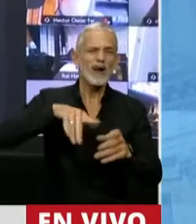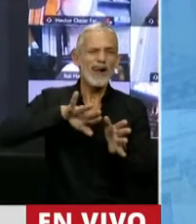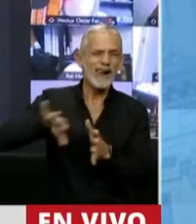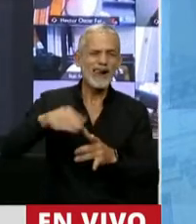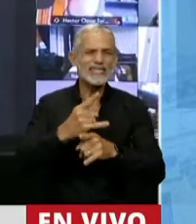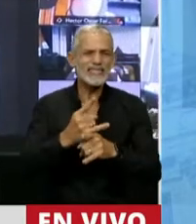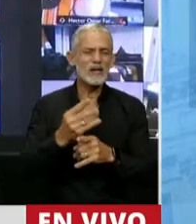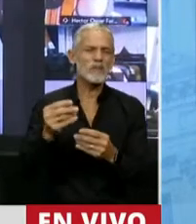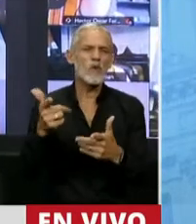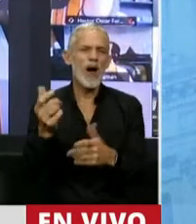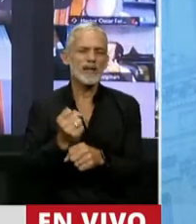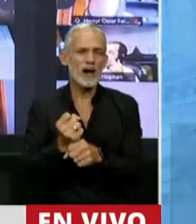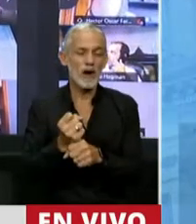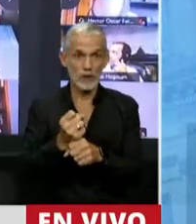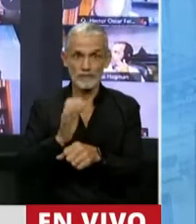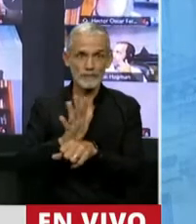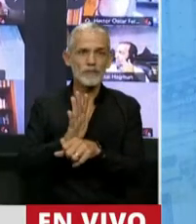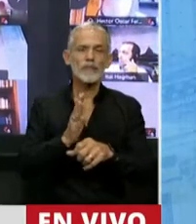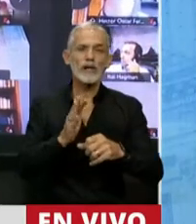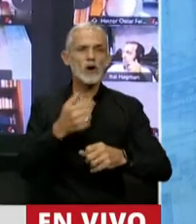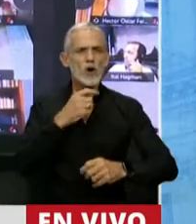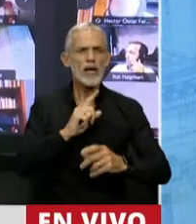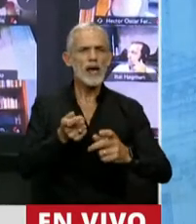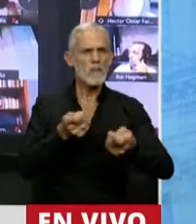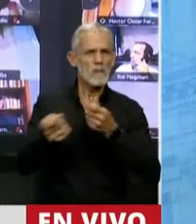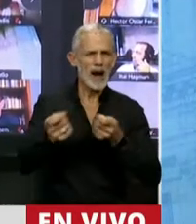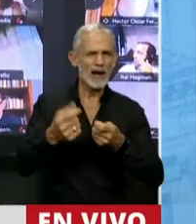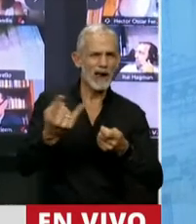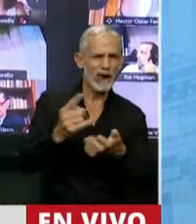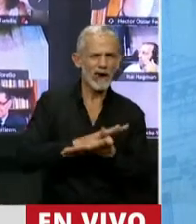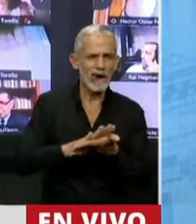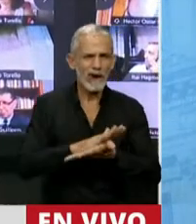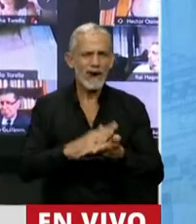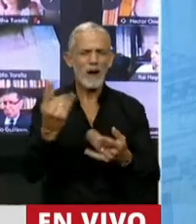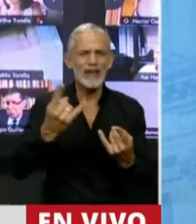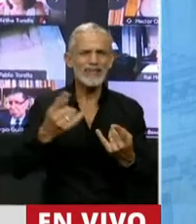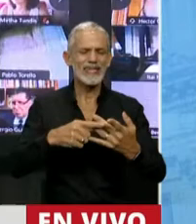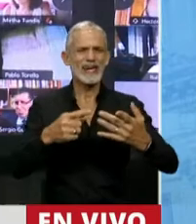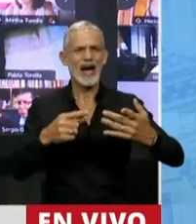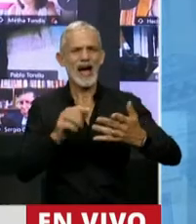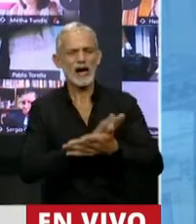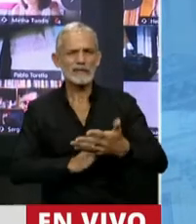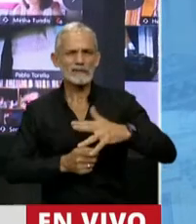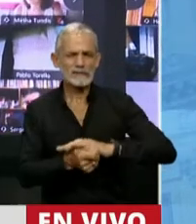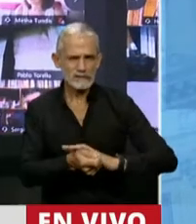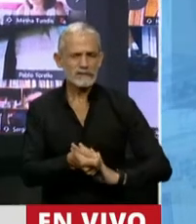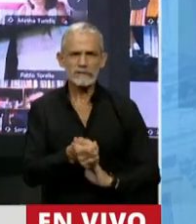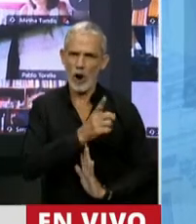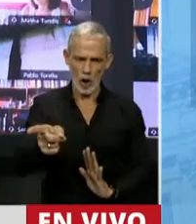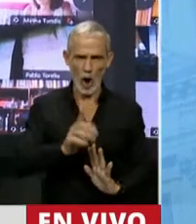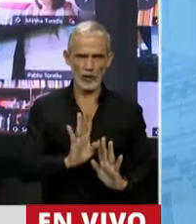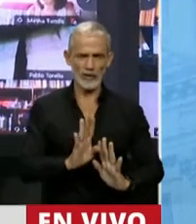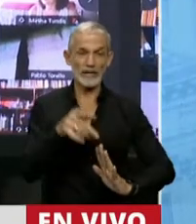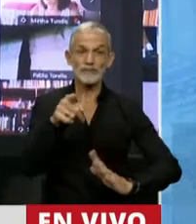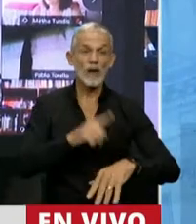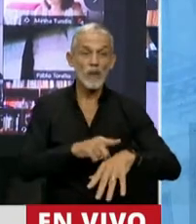están en contra de los manejos espurios de la mentira de la corrupción y entienden que no es el